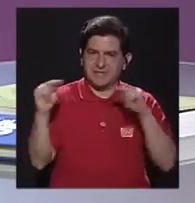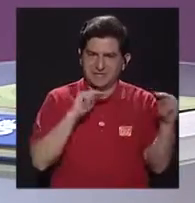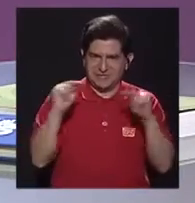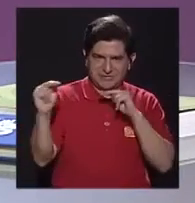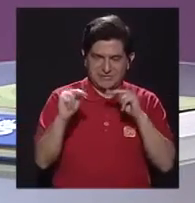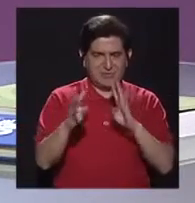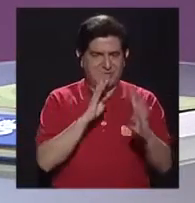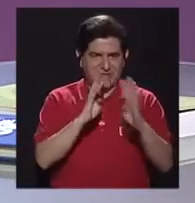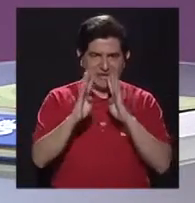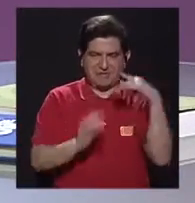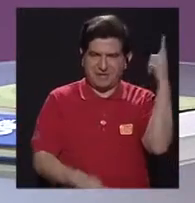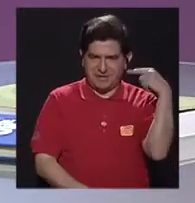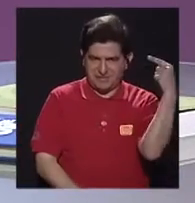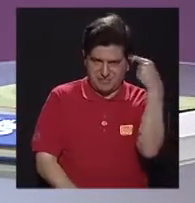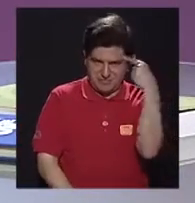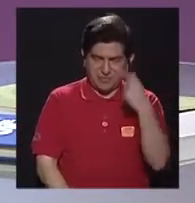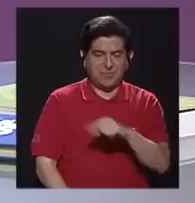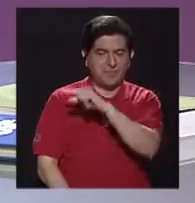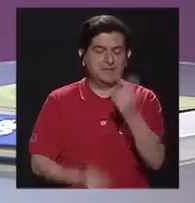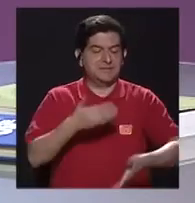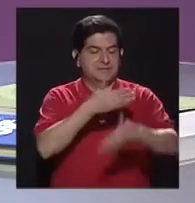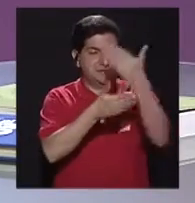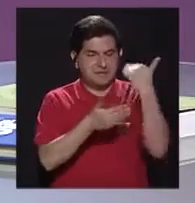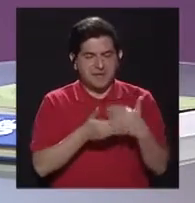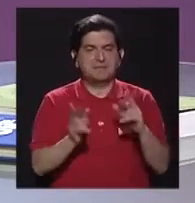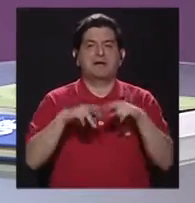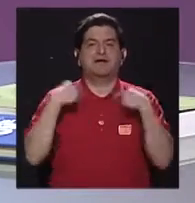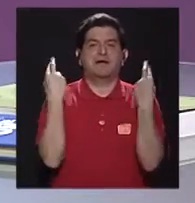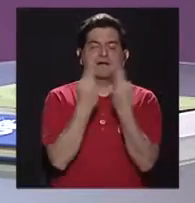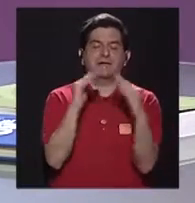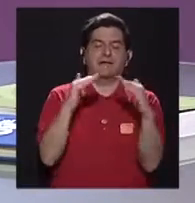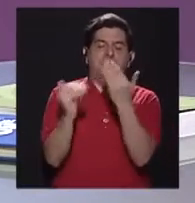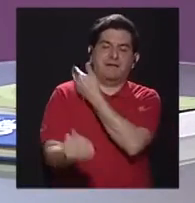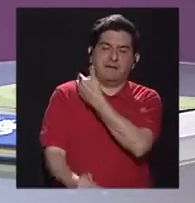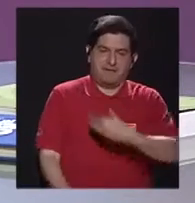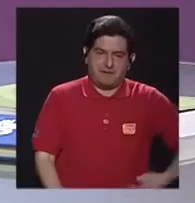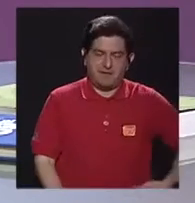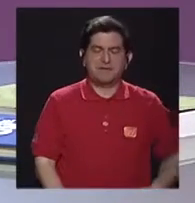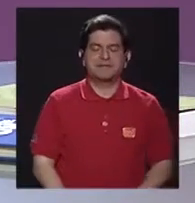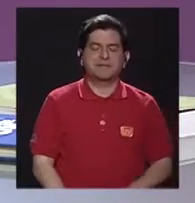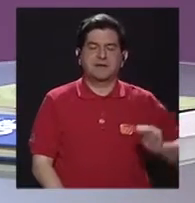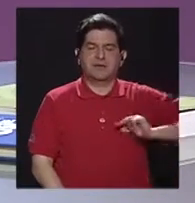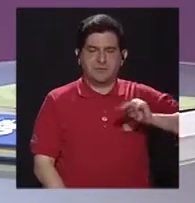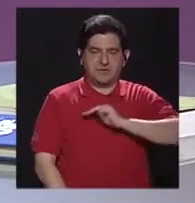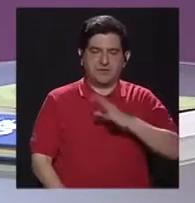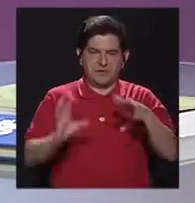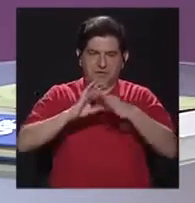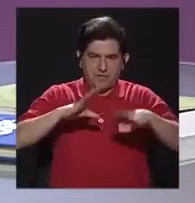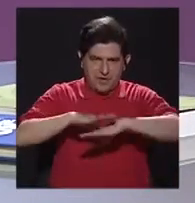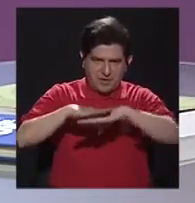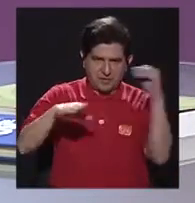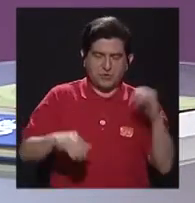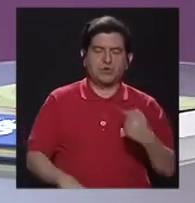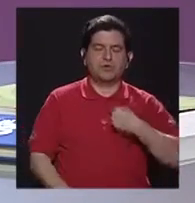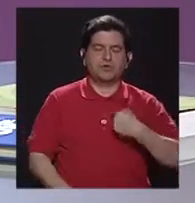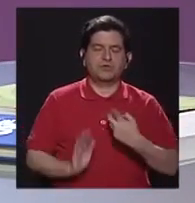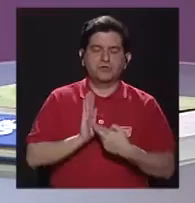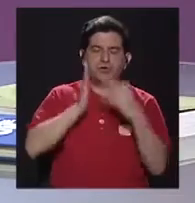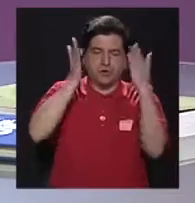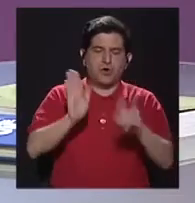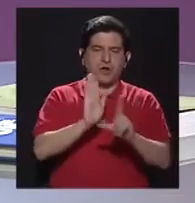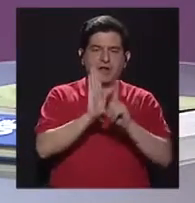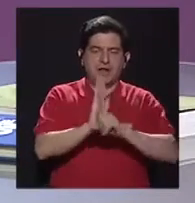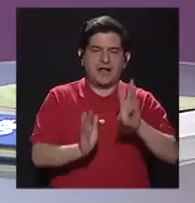y de conversación con el gobierno. La semana pasada tuvimos una reunión en casa presidencial con Cancillería. Yo soy el representante legal de estas 6